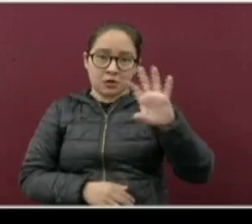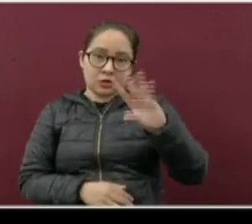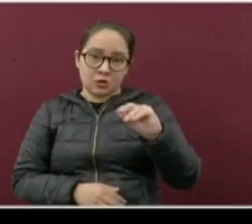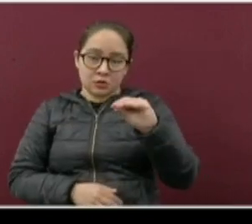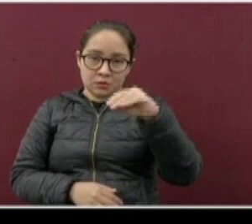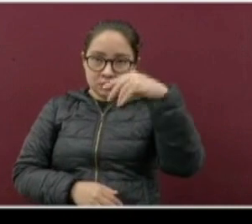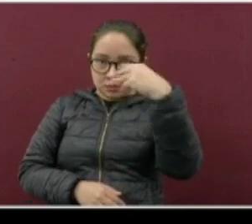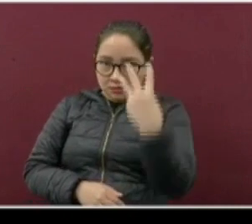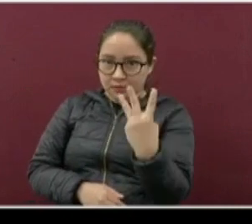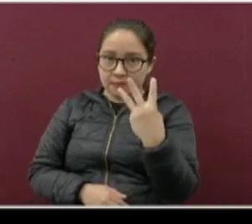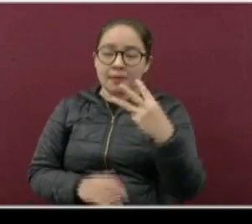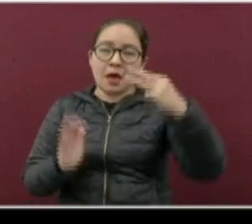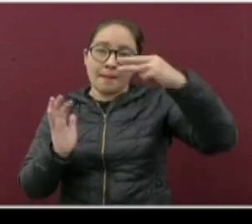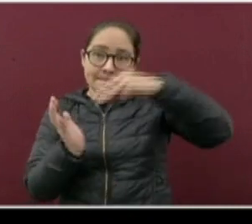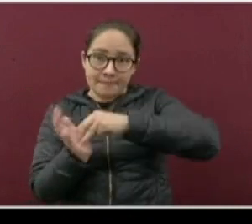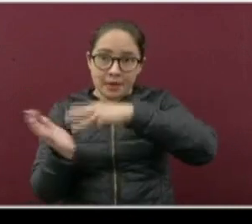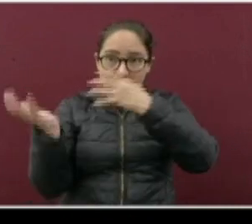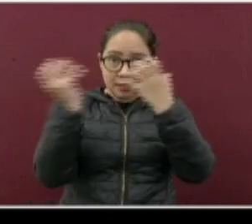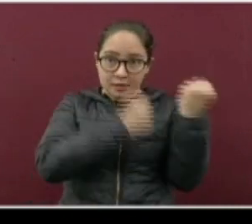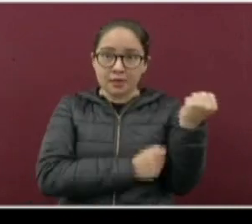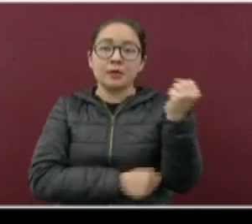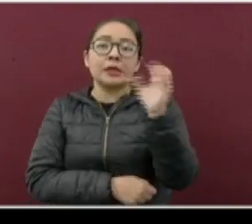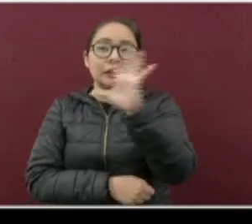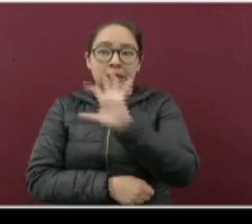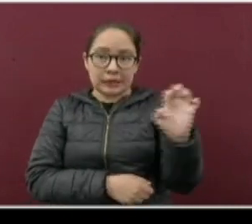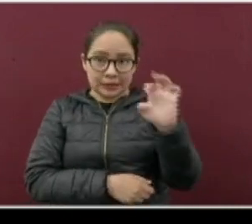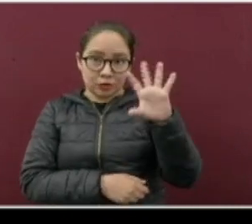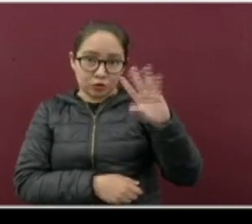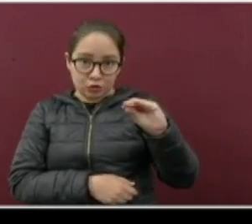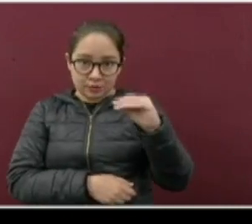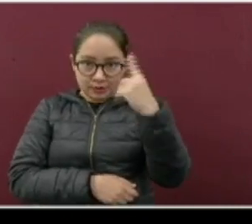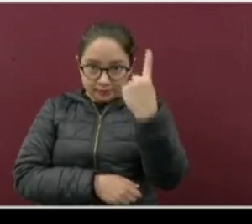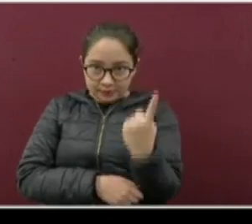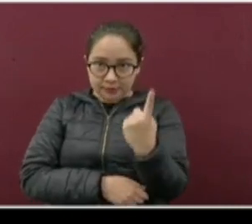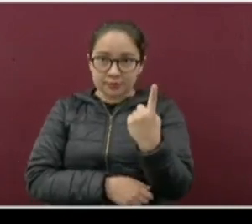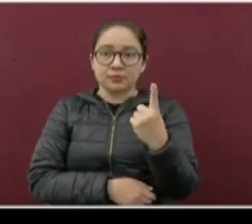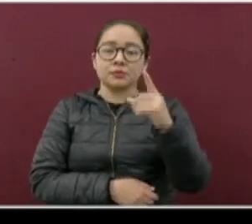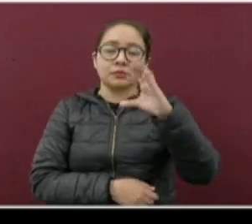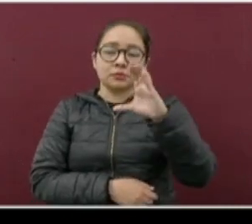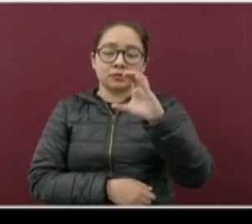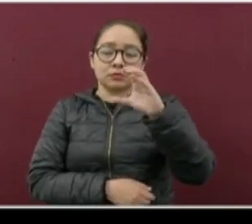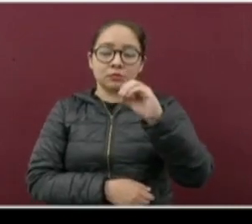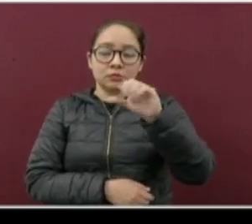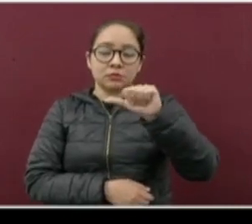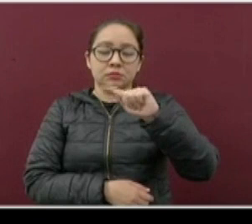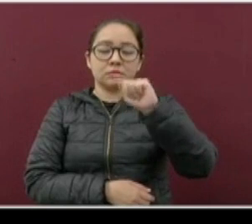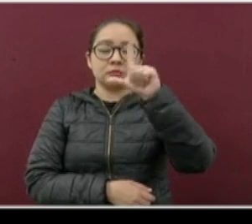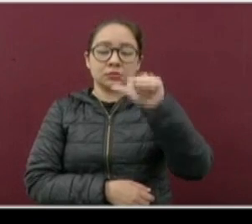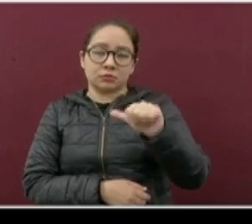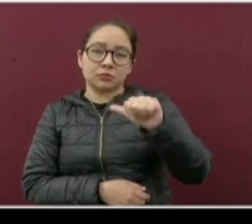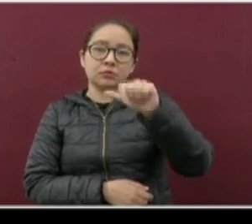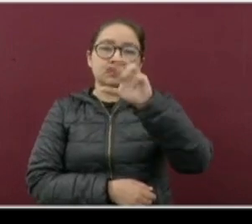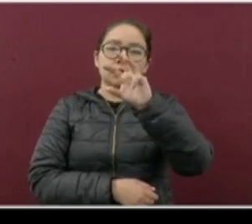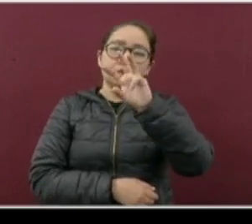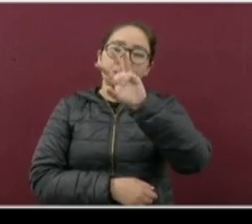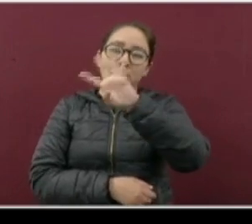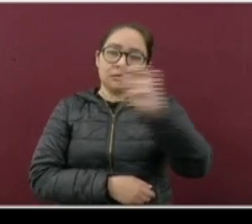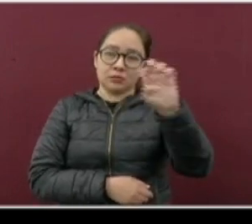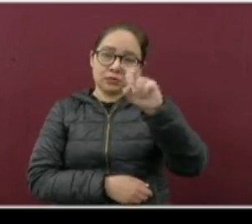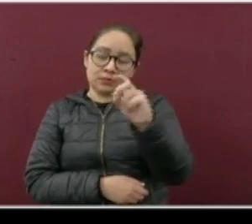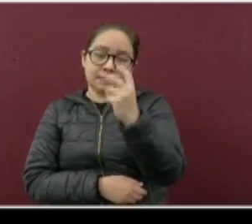593, ahora Martínez de la Torre, 591, Cuatzintla con